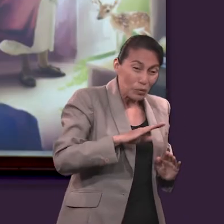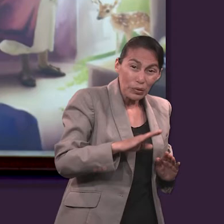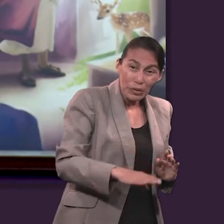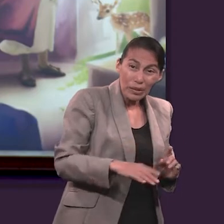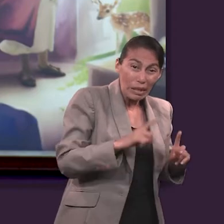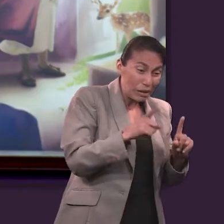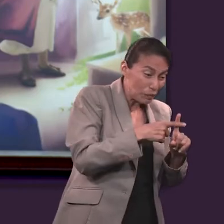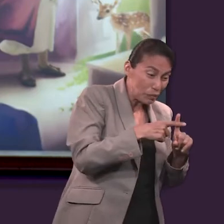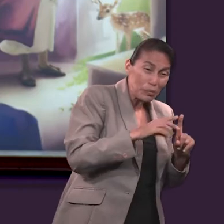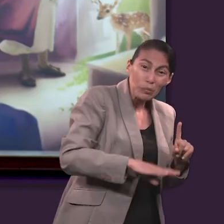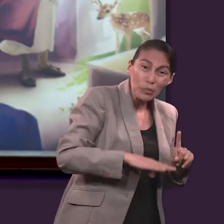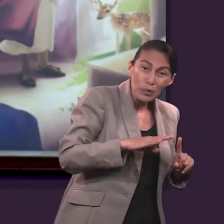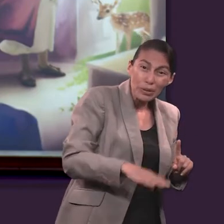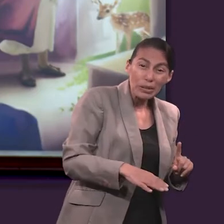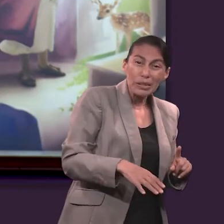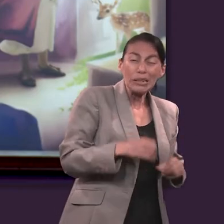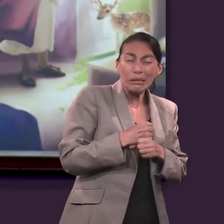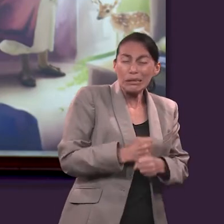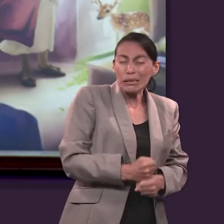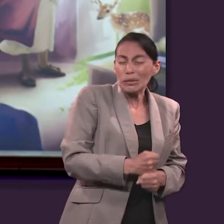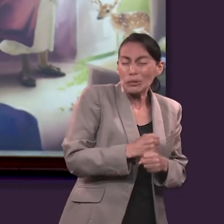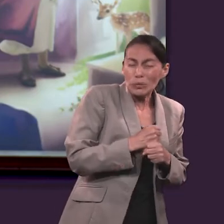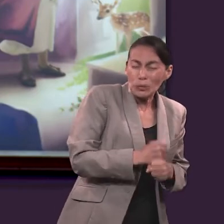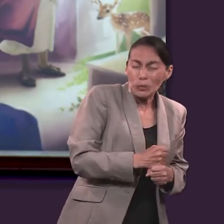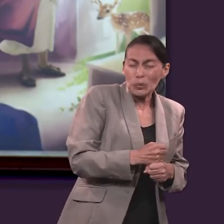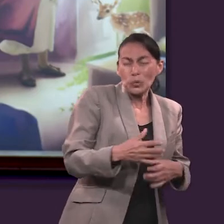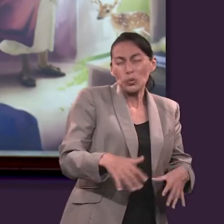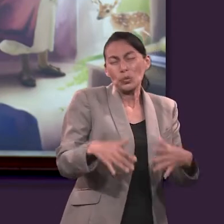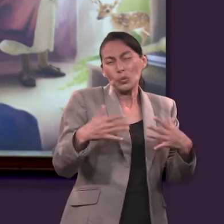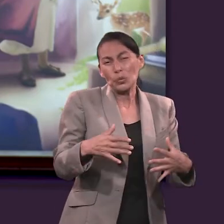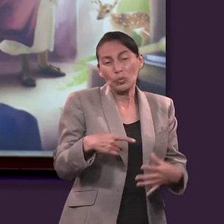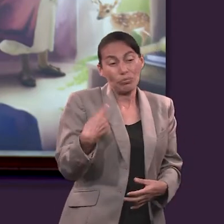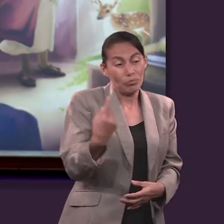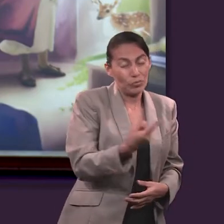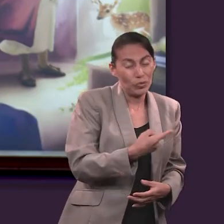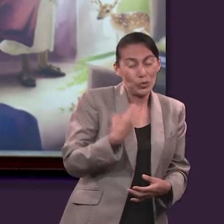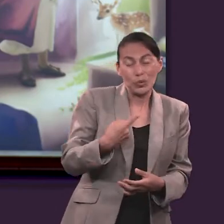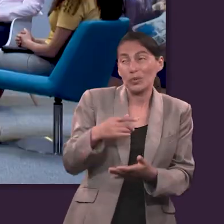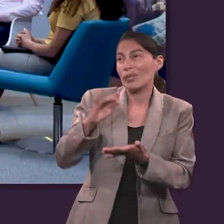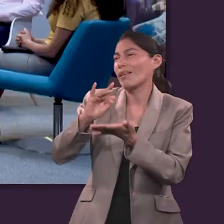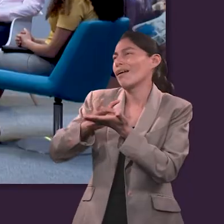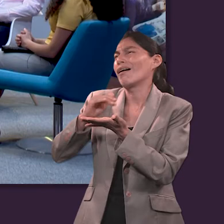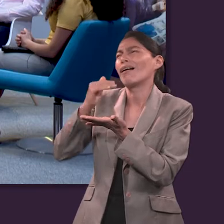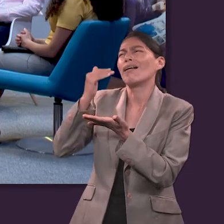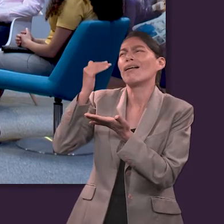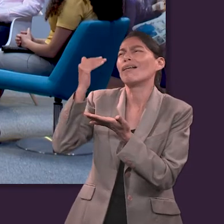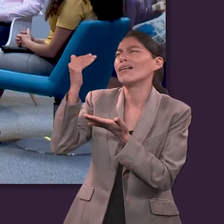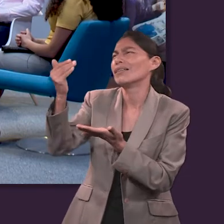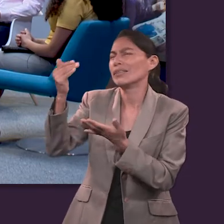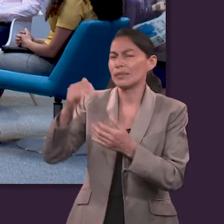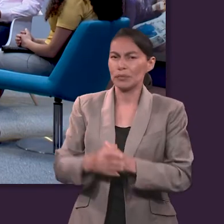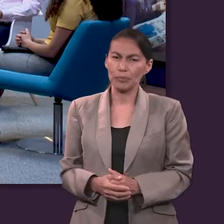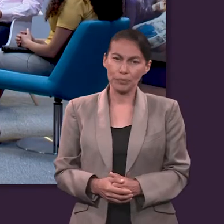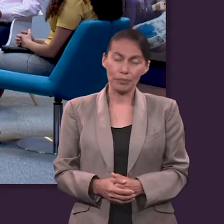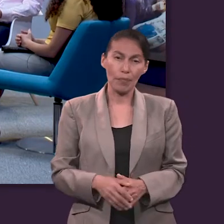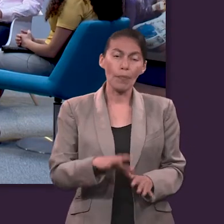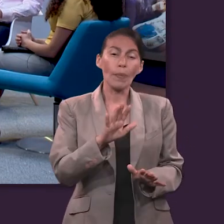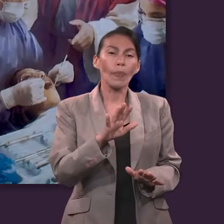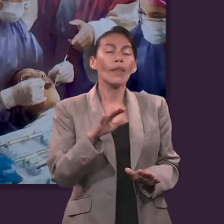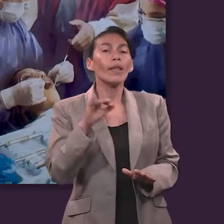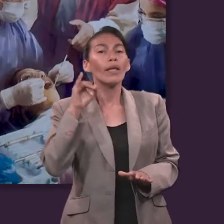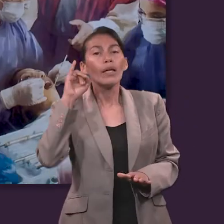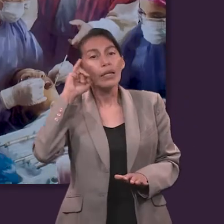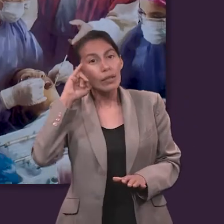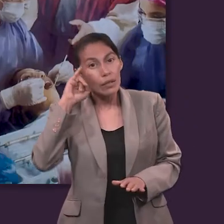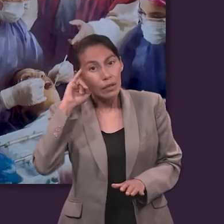hacer es agradecer ese enorme sacrificio que Él ha hecho por nosotros. Isaí, me gustaría agregar